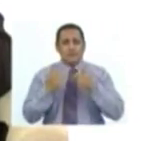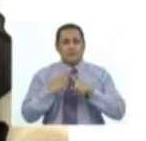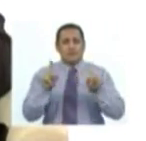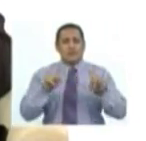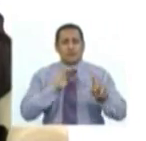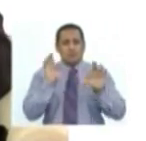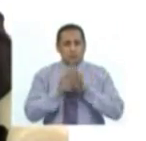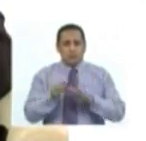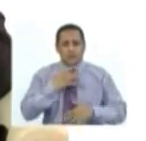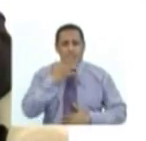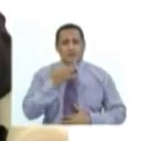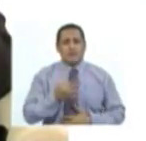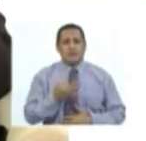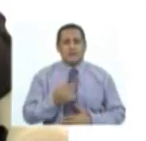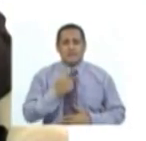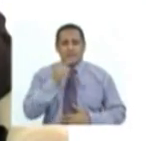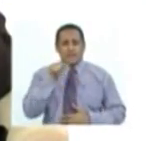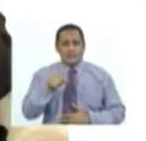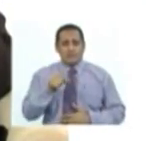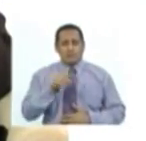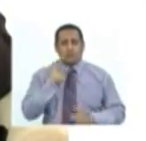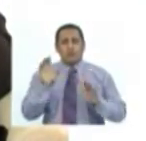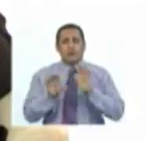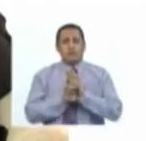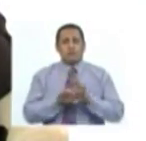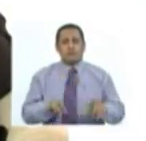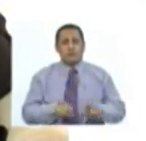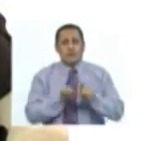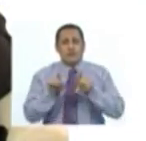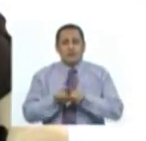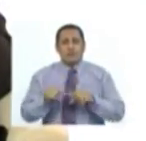diferente, efectivamente, ¿no? Y es que